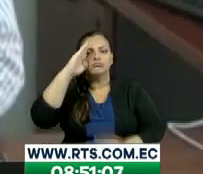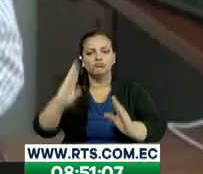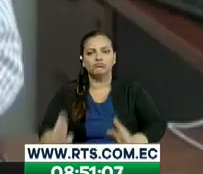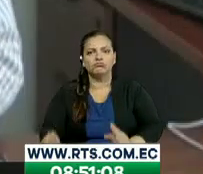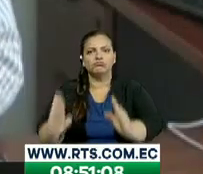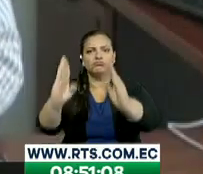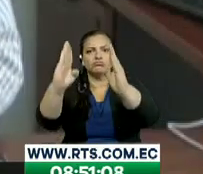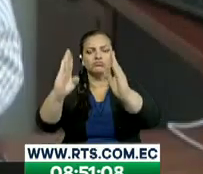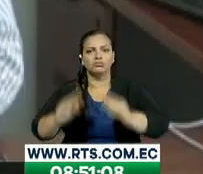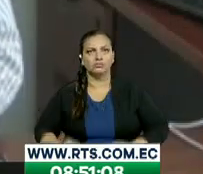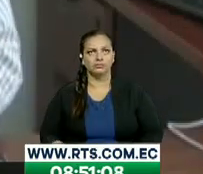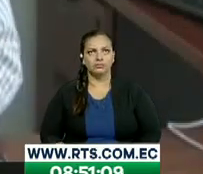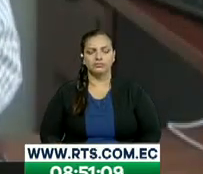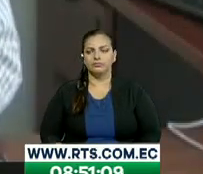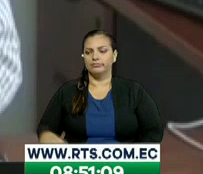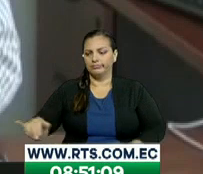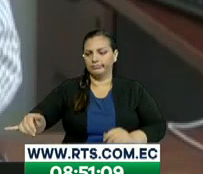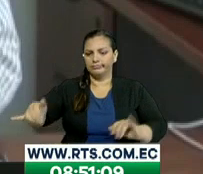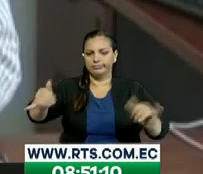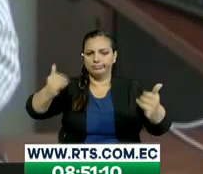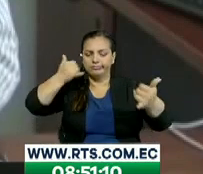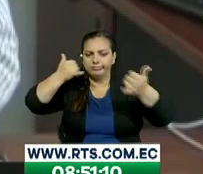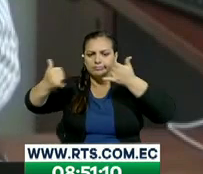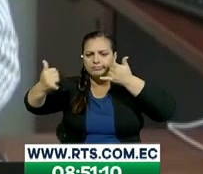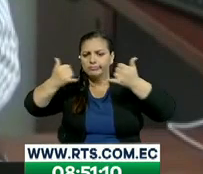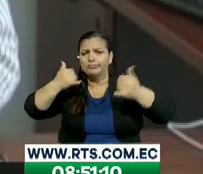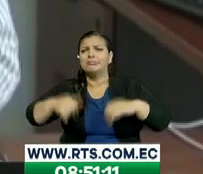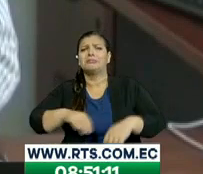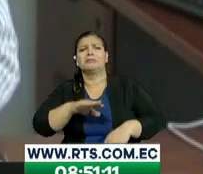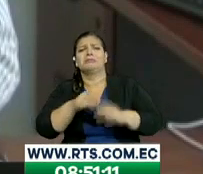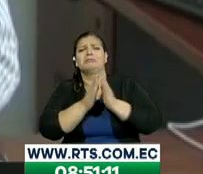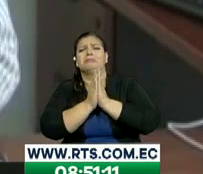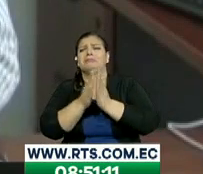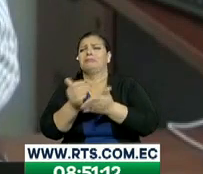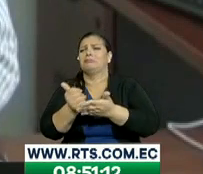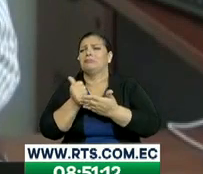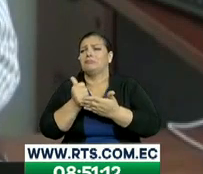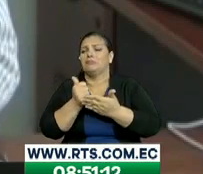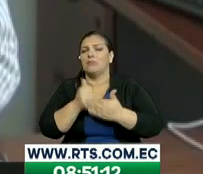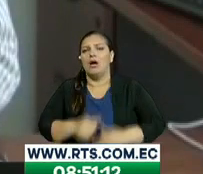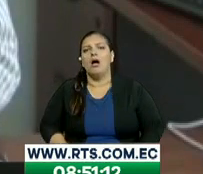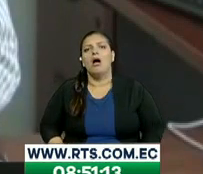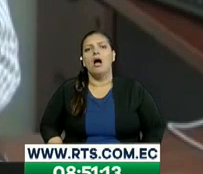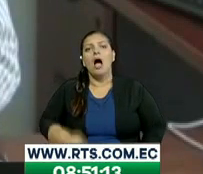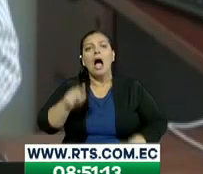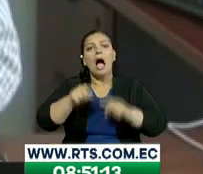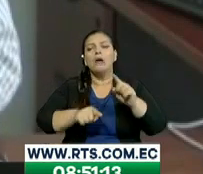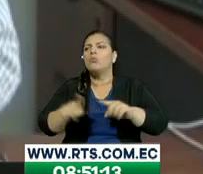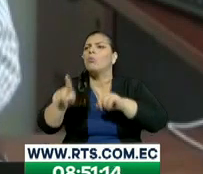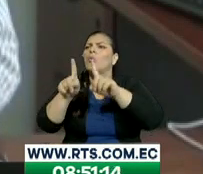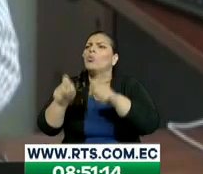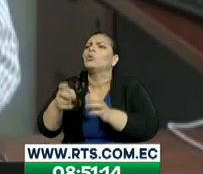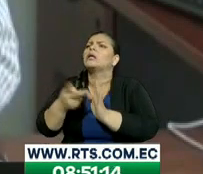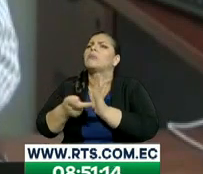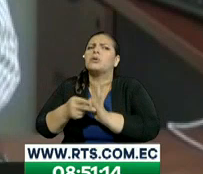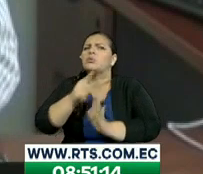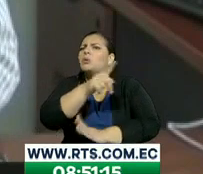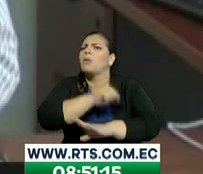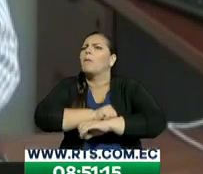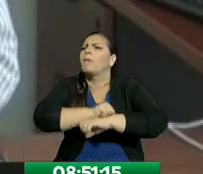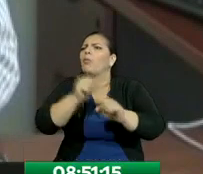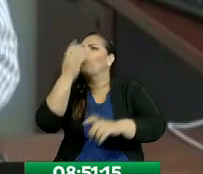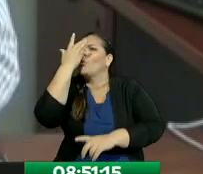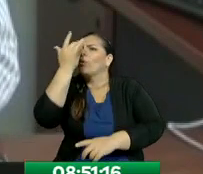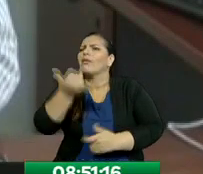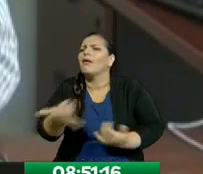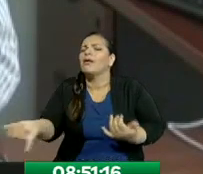unas pidiendo auxilio por el flagelo, las otras, como usted lo dice, de forma de consulta por las explosiones o detonaciones